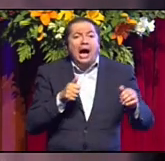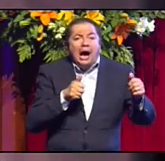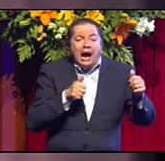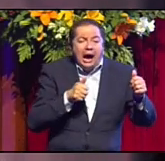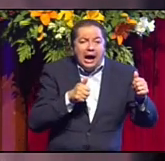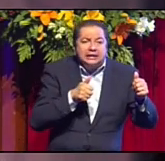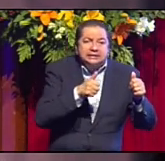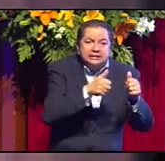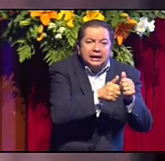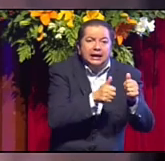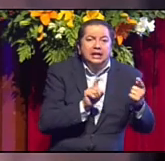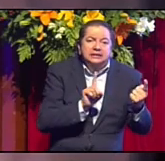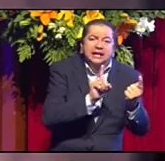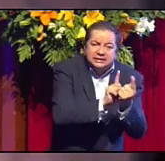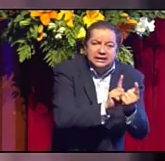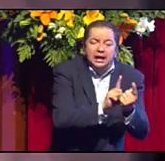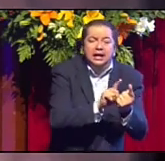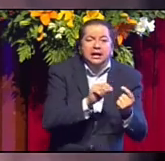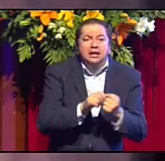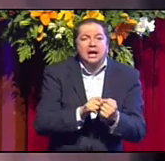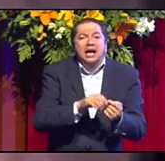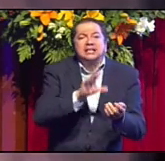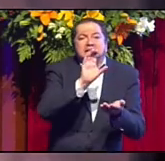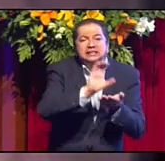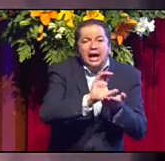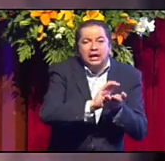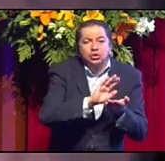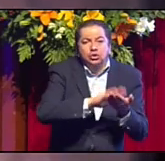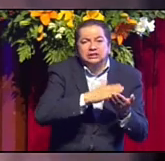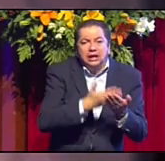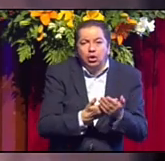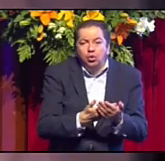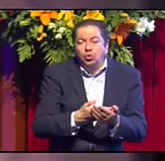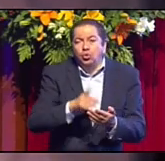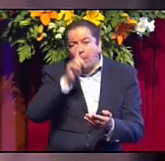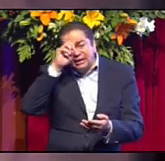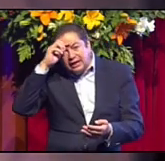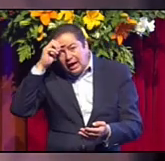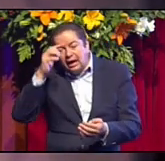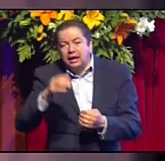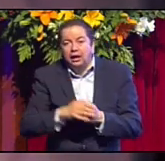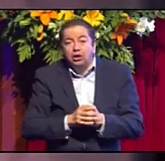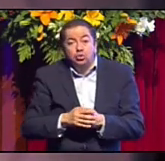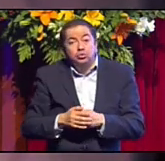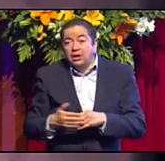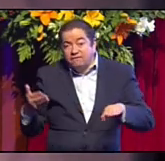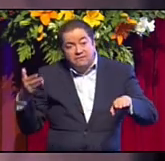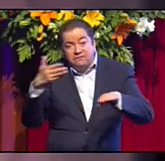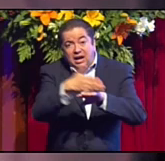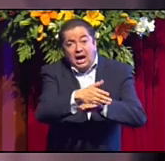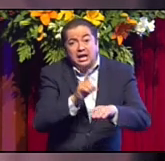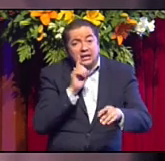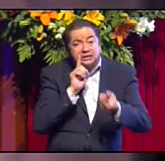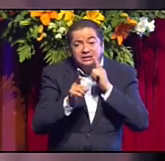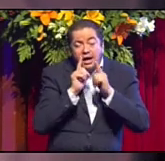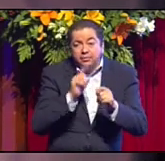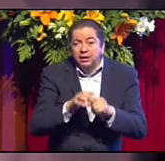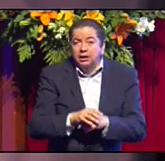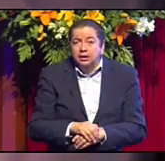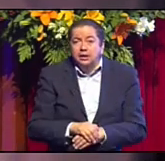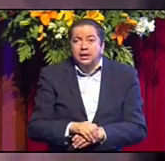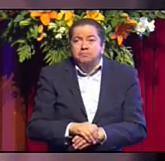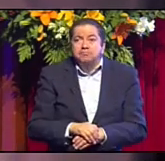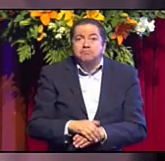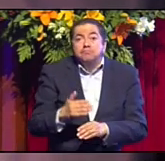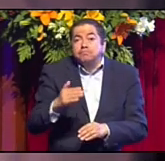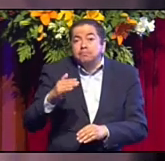salud municipal y de salud en el hospital, para que se vayan a hacer los exámenes. No podemos el día